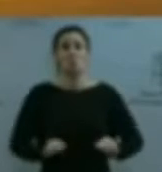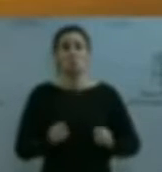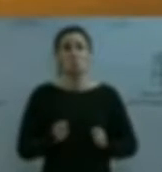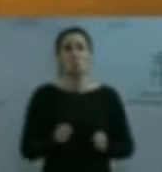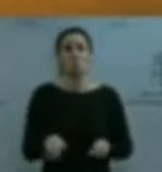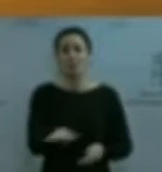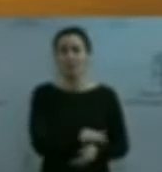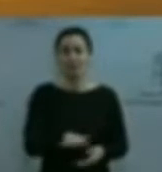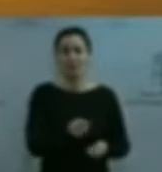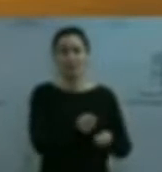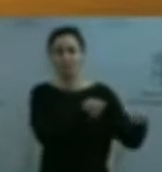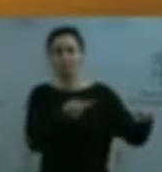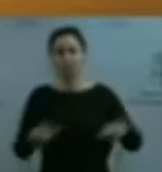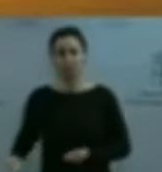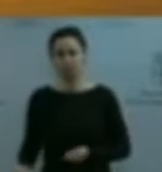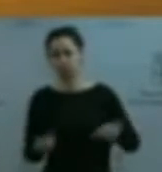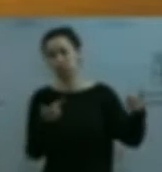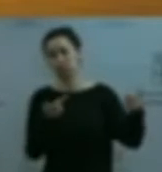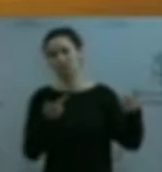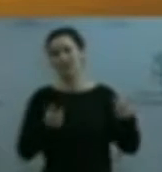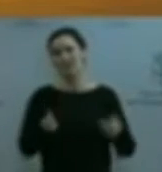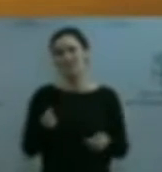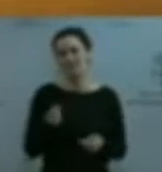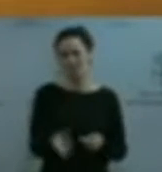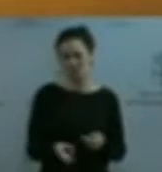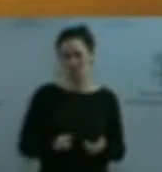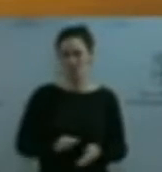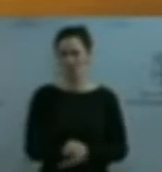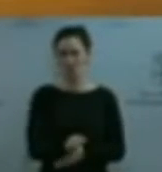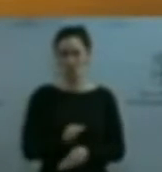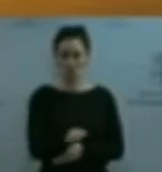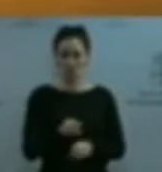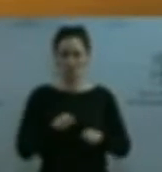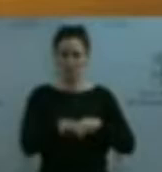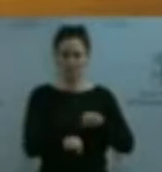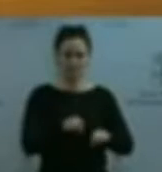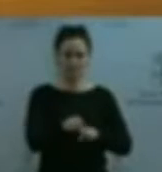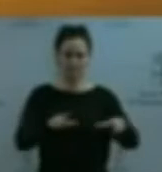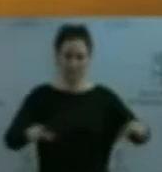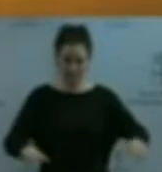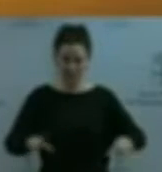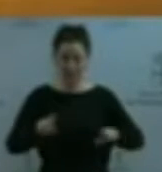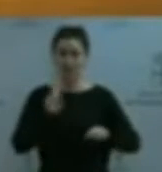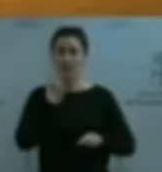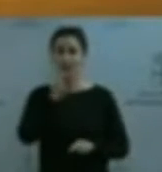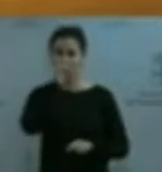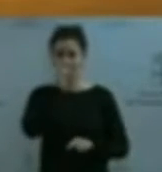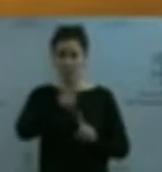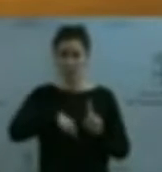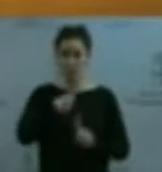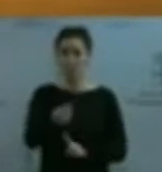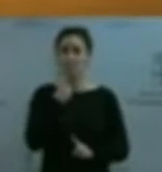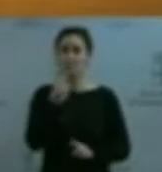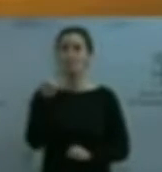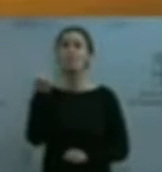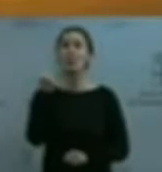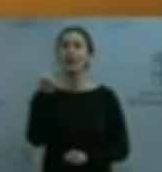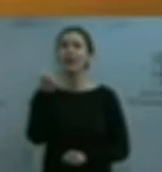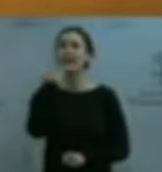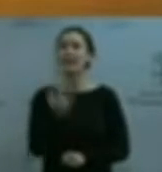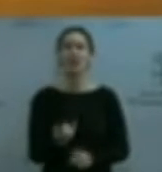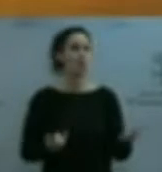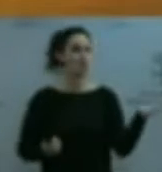en expropiaciones, en urbanizaciones, para decir 15 años después que no hay potencia eléctrica para que se instalen las empresas, que en un proceso en el que